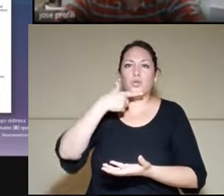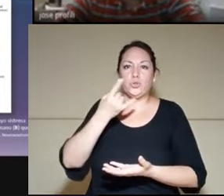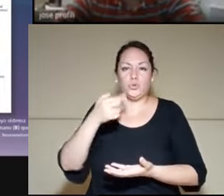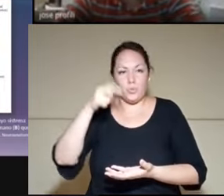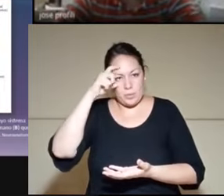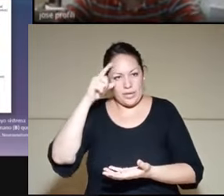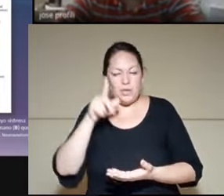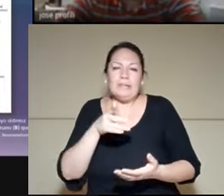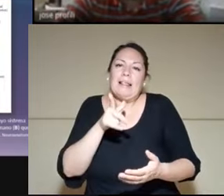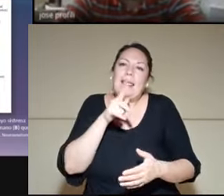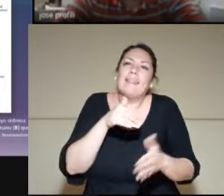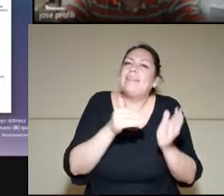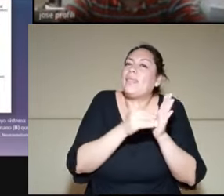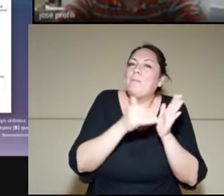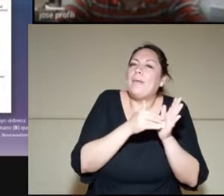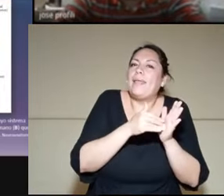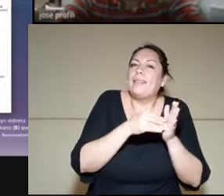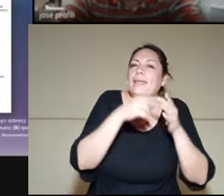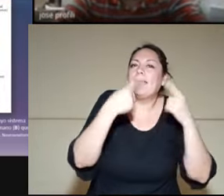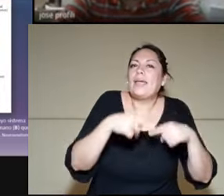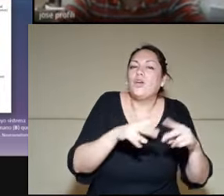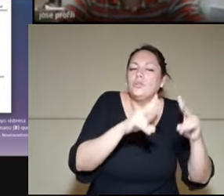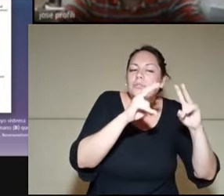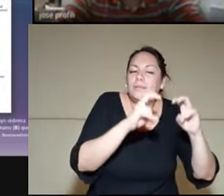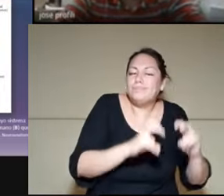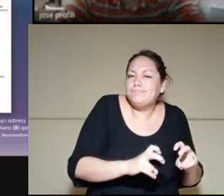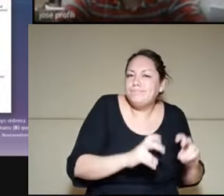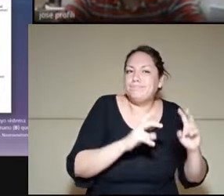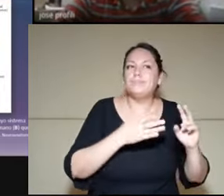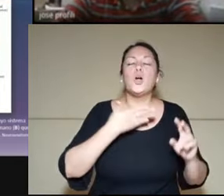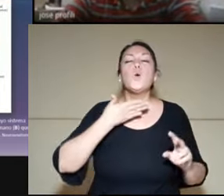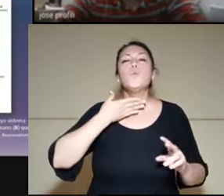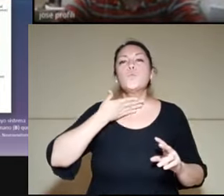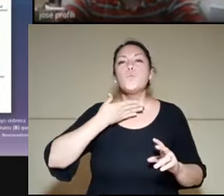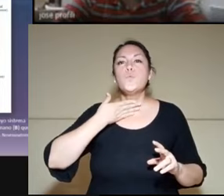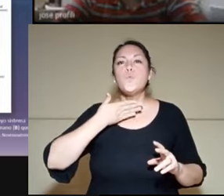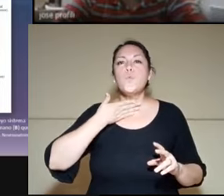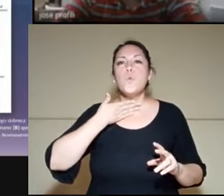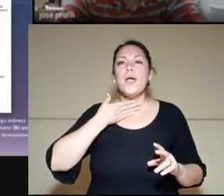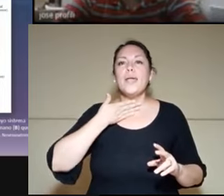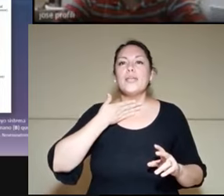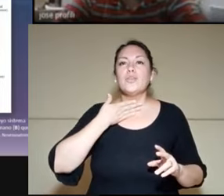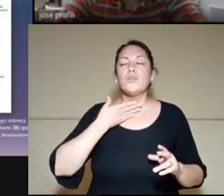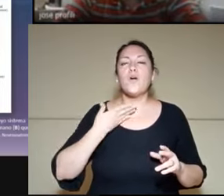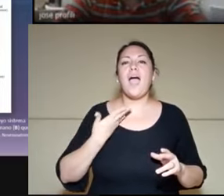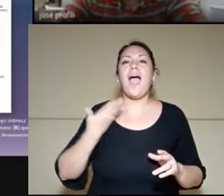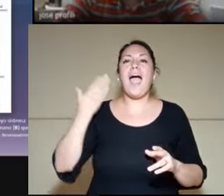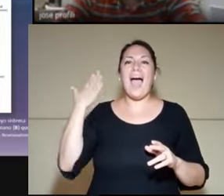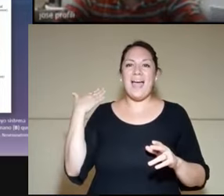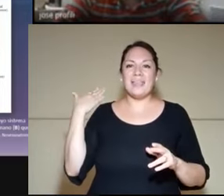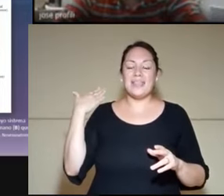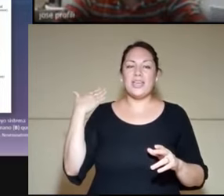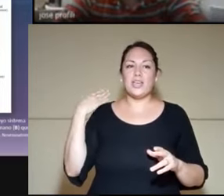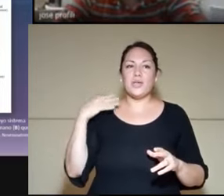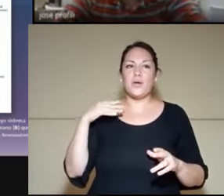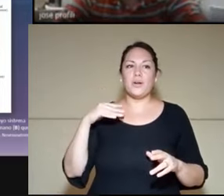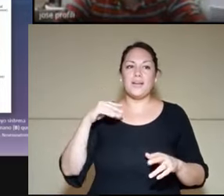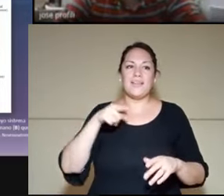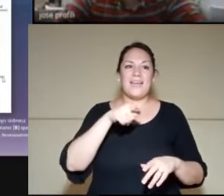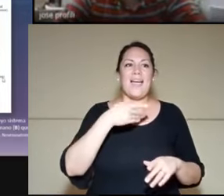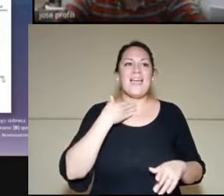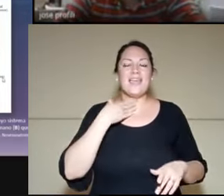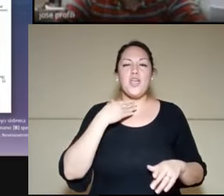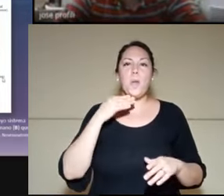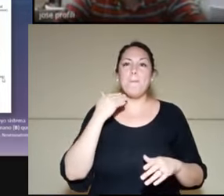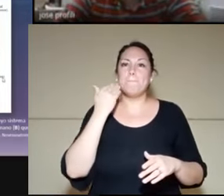superior. ¿Ven? Como todo es relativo. Acá lo mismo, en el cuello tenemos la parte anterior o ventral, y acá la